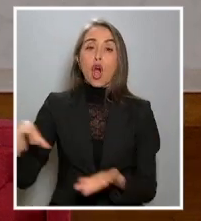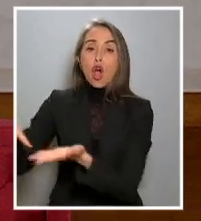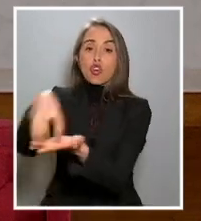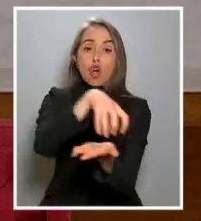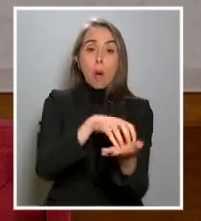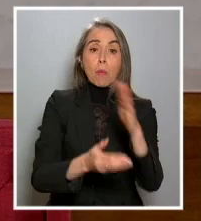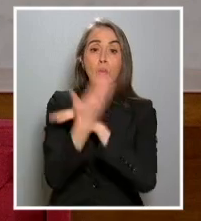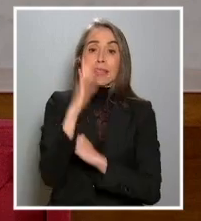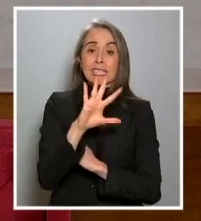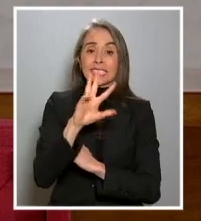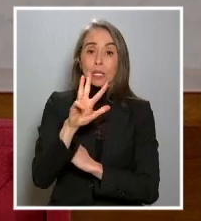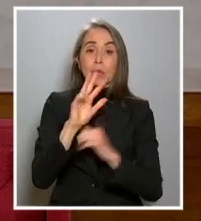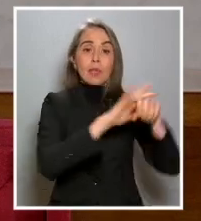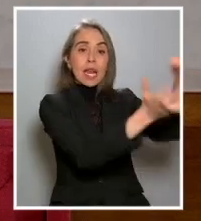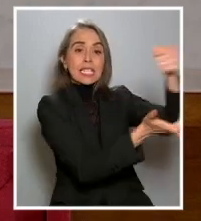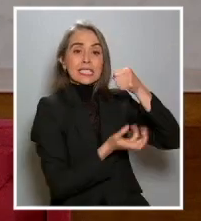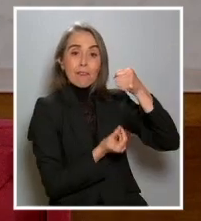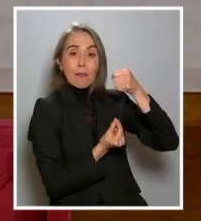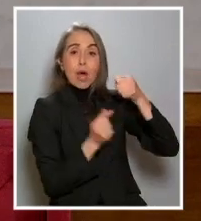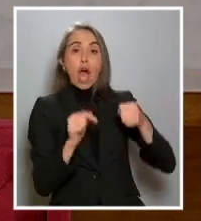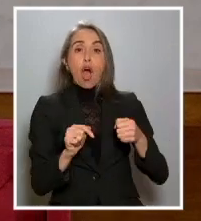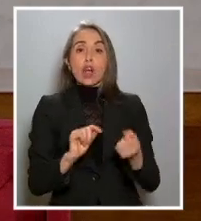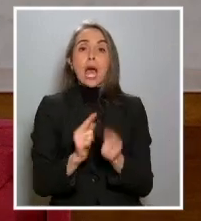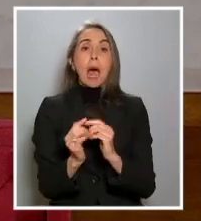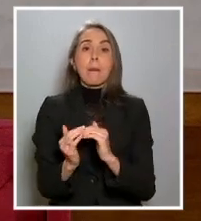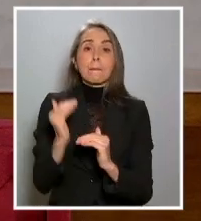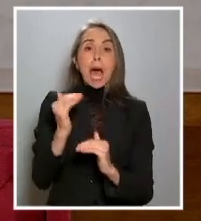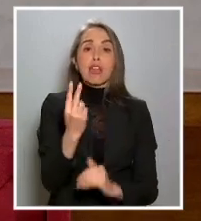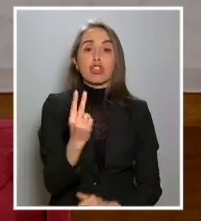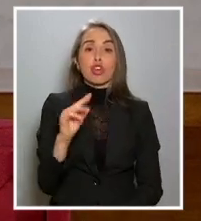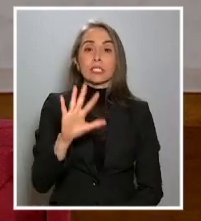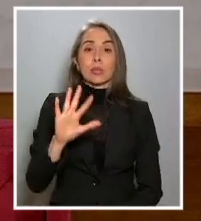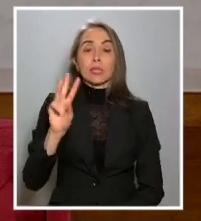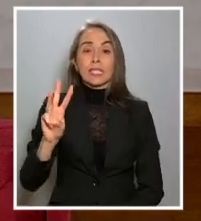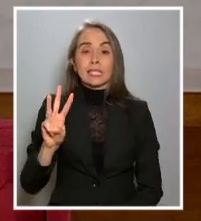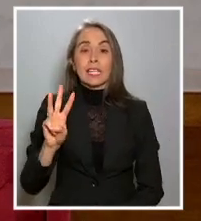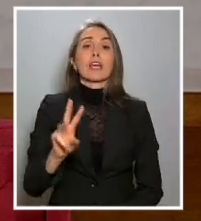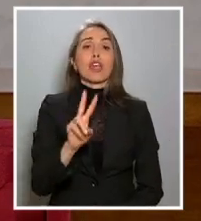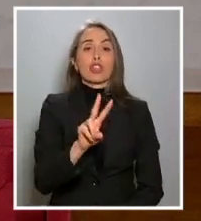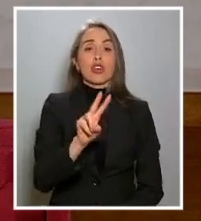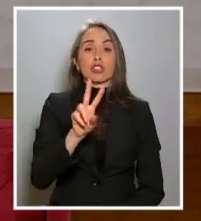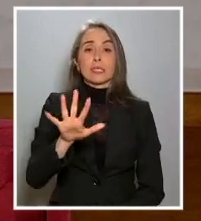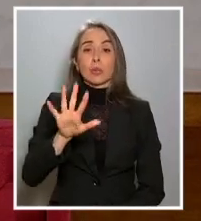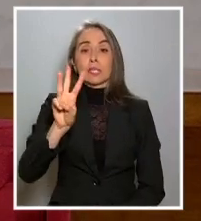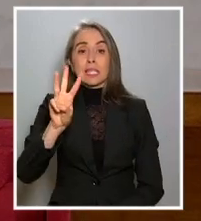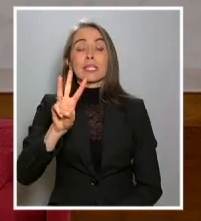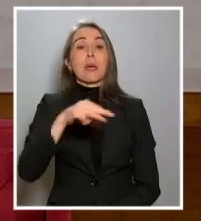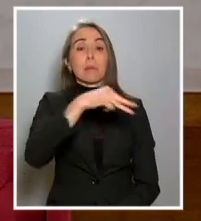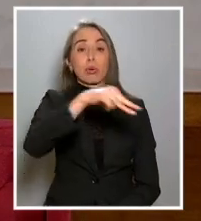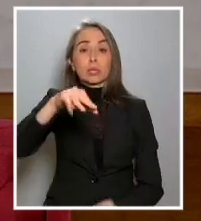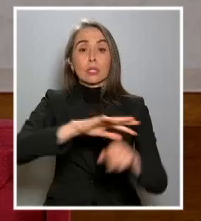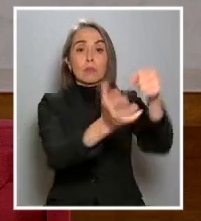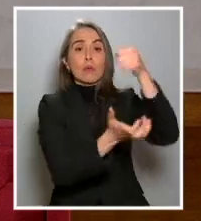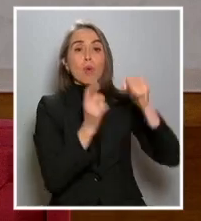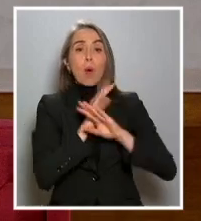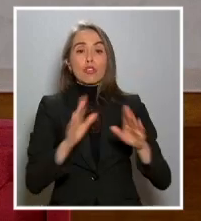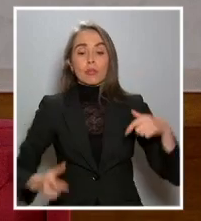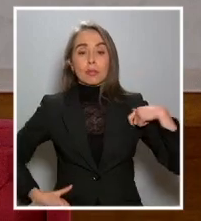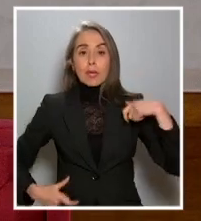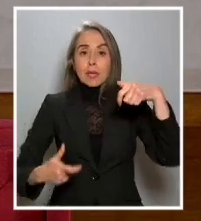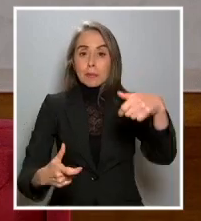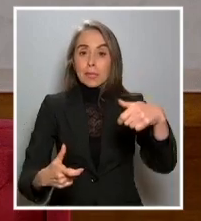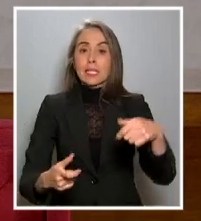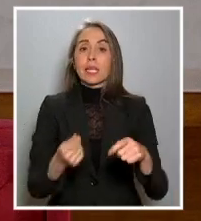de 59 a 233, aumentarán de 59 a 233 al final de nuestro mandato. A estas además